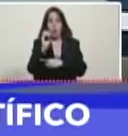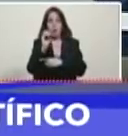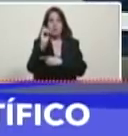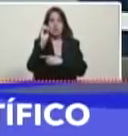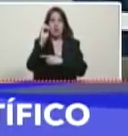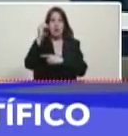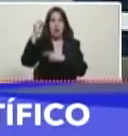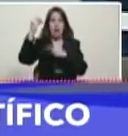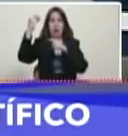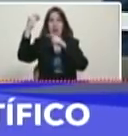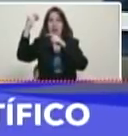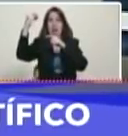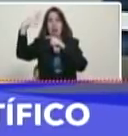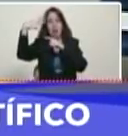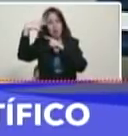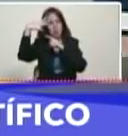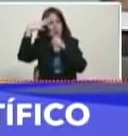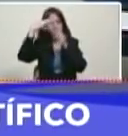de fototerapia.